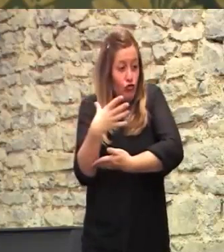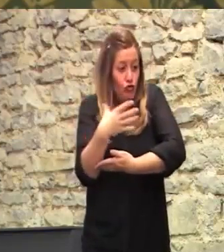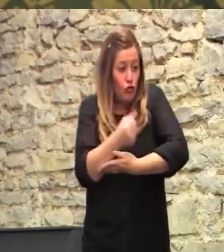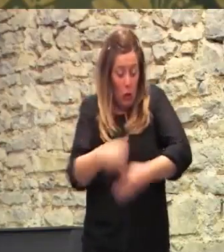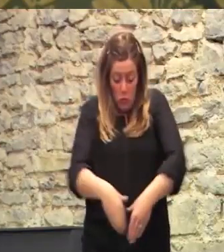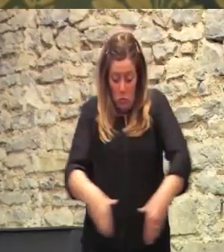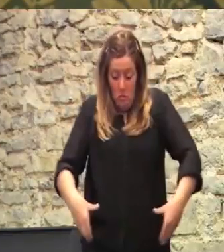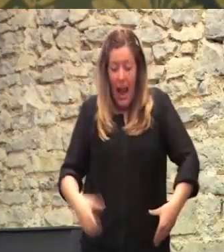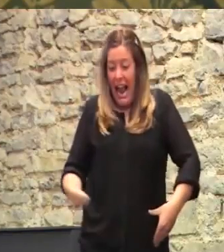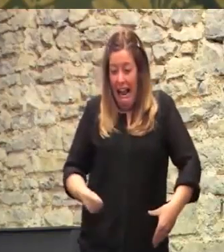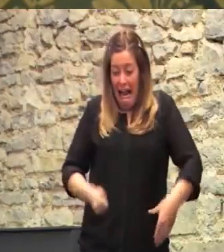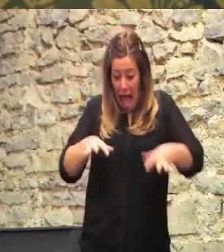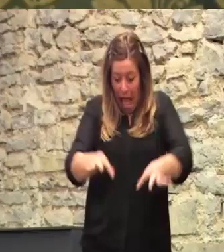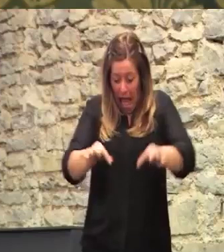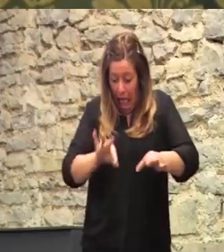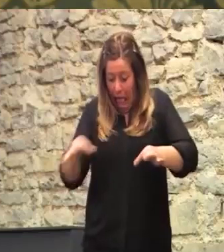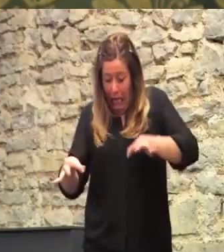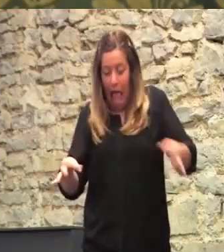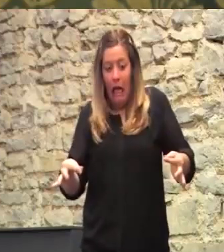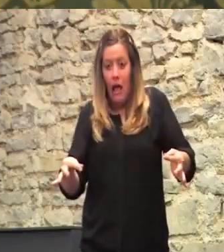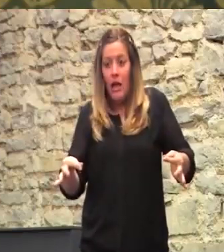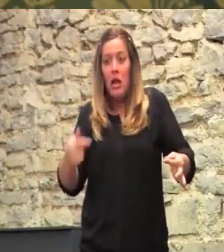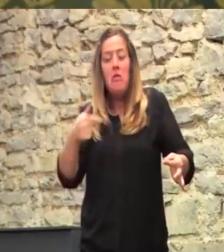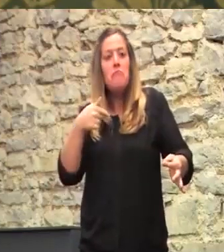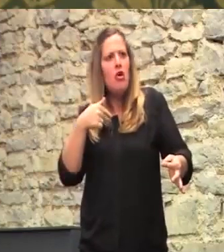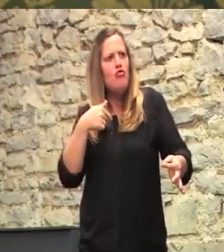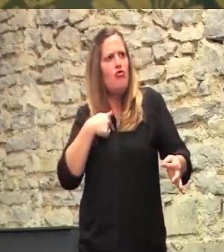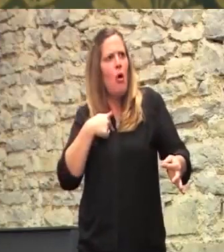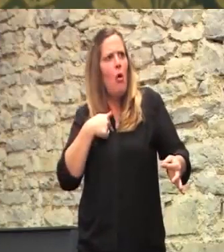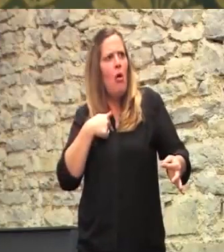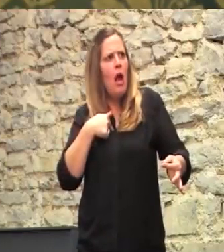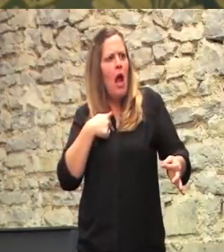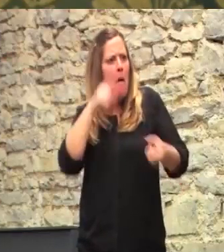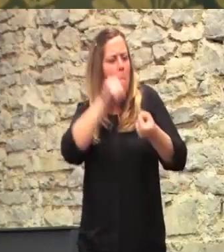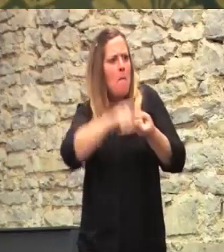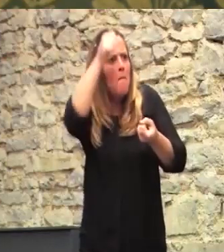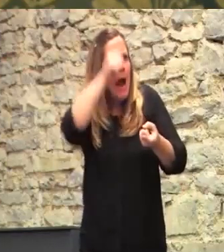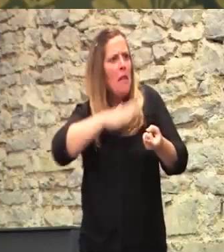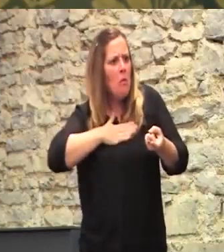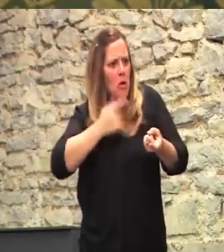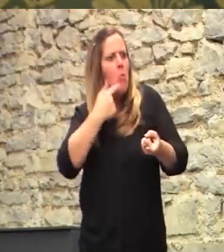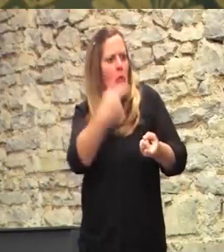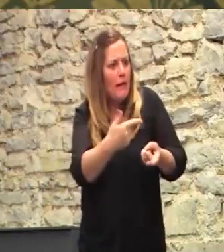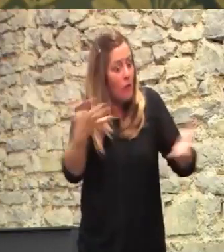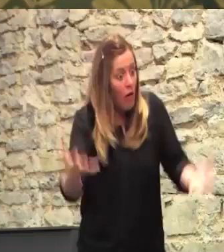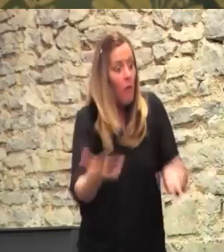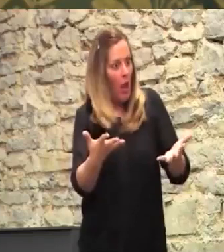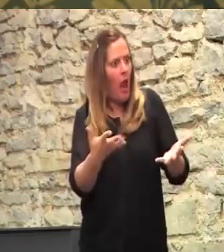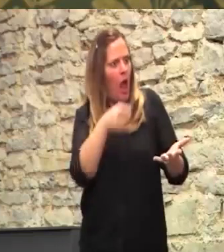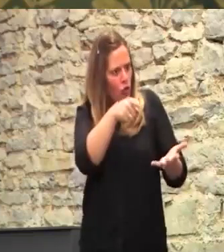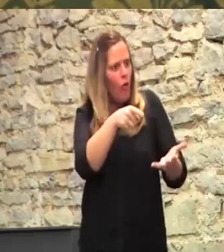yo me hubiera animado a plantearle a mi marido que también cambiará los pañales con caca